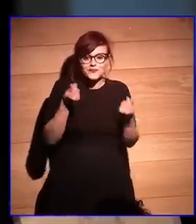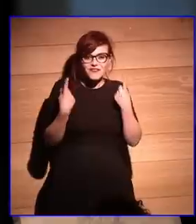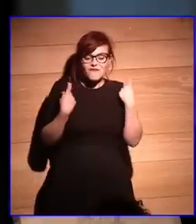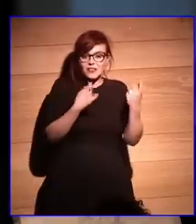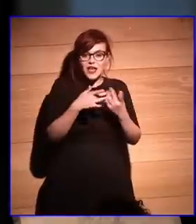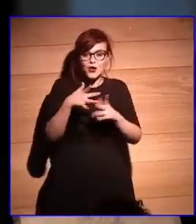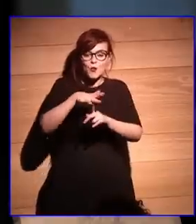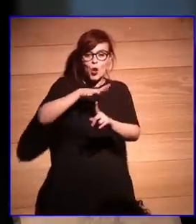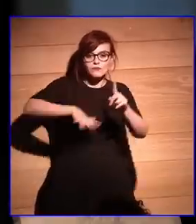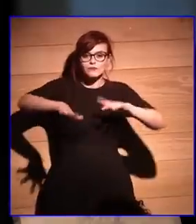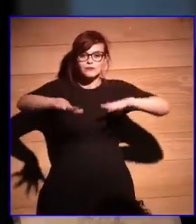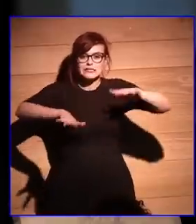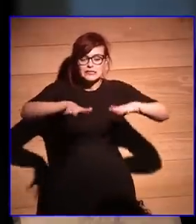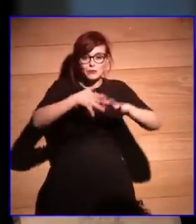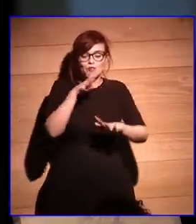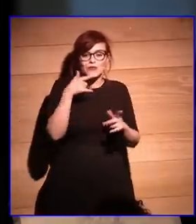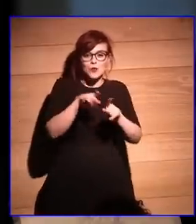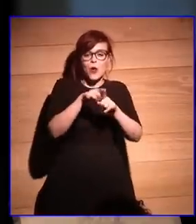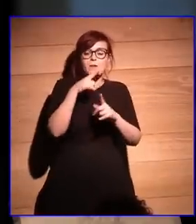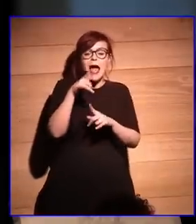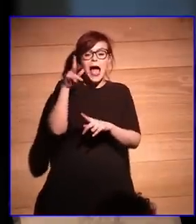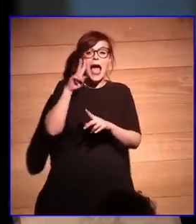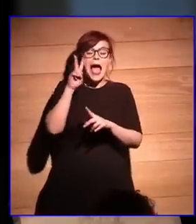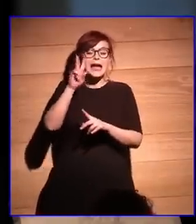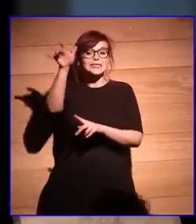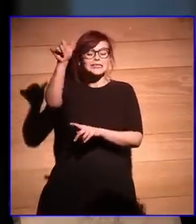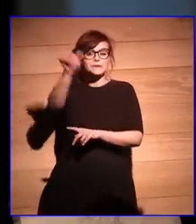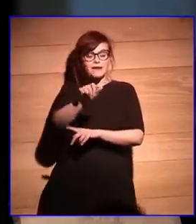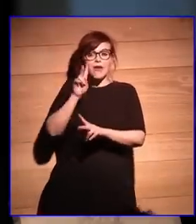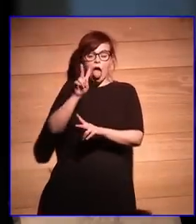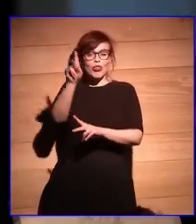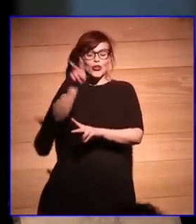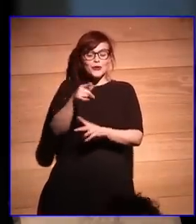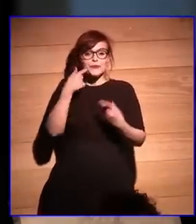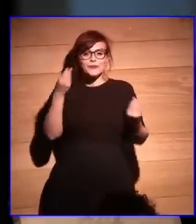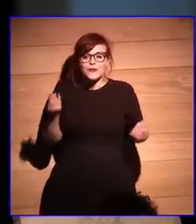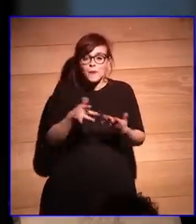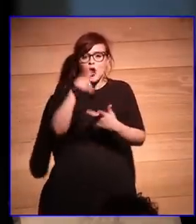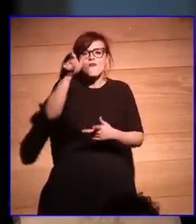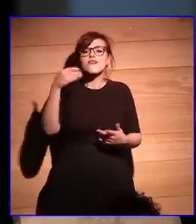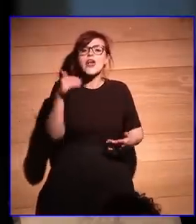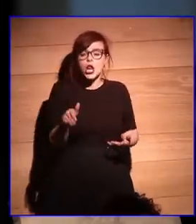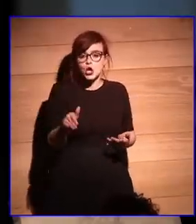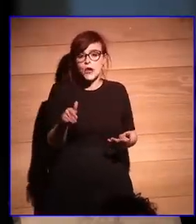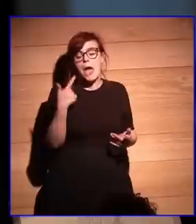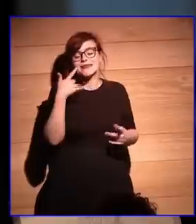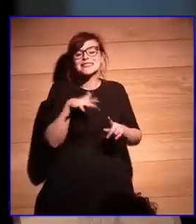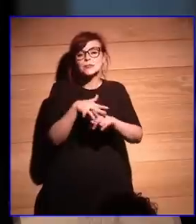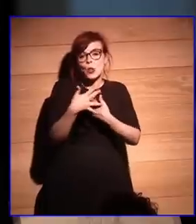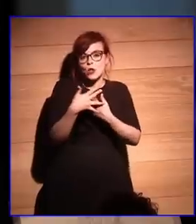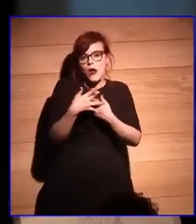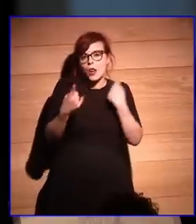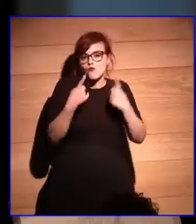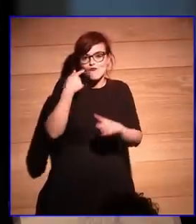que crea una inestabilidad útil para el espectador. Pero en general, la función fundamental del villano, salvo en los casos en los que es